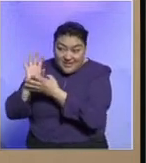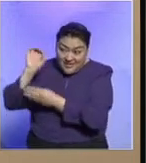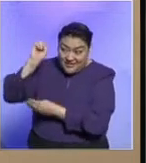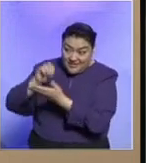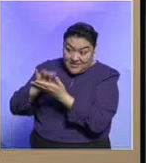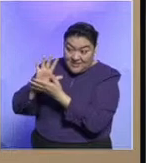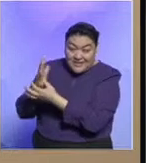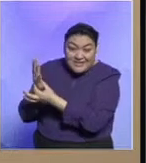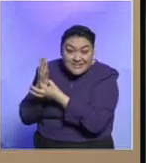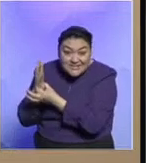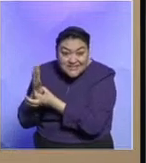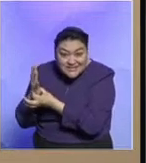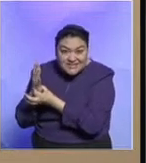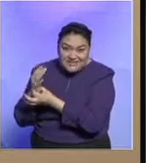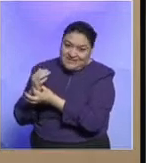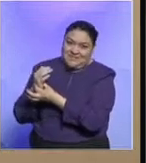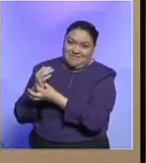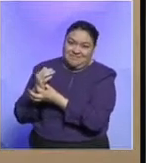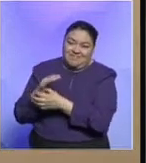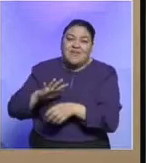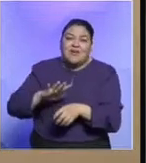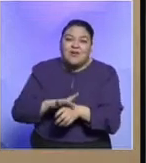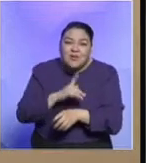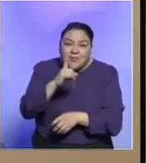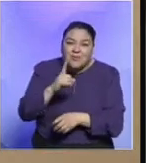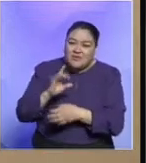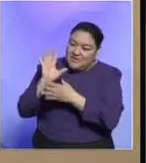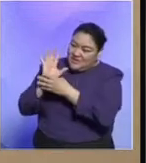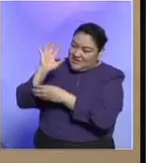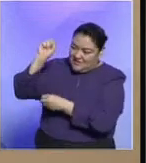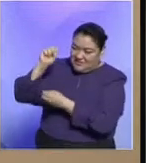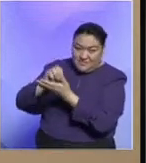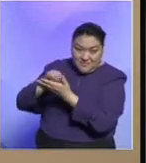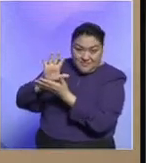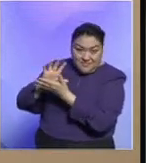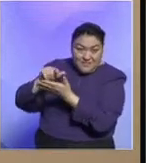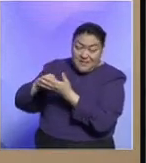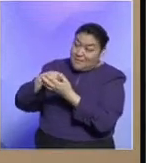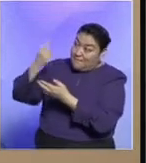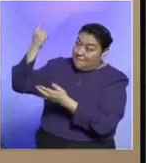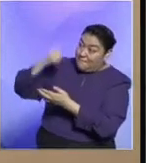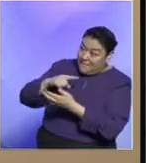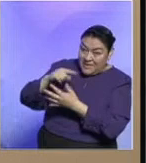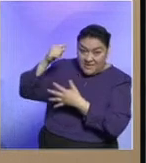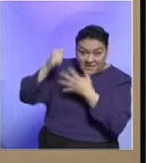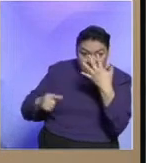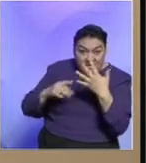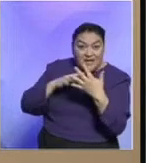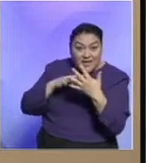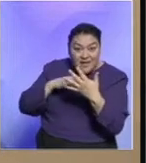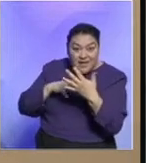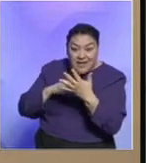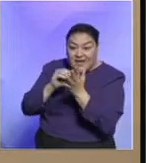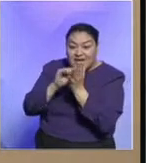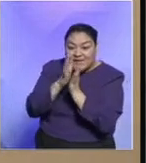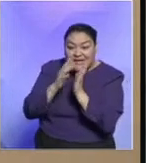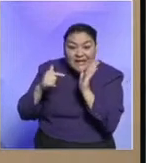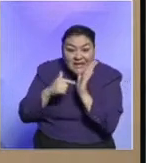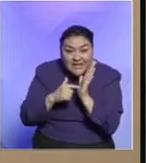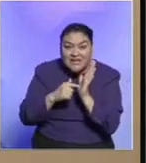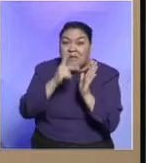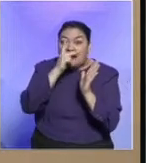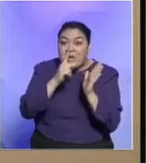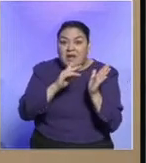Y tan es así que en nuestro ordenamiento constitucional existen estos mandatos